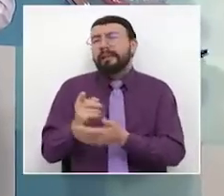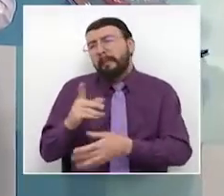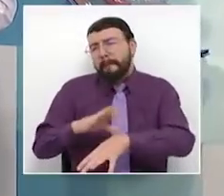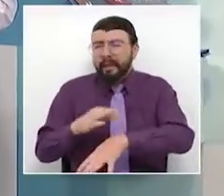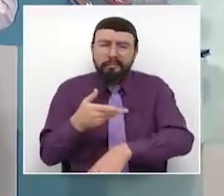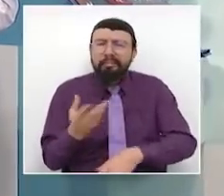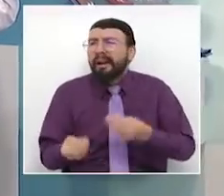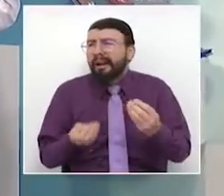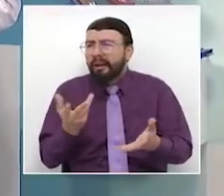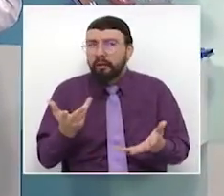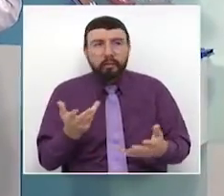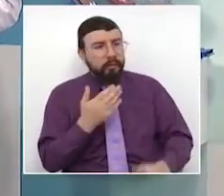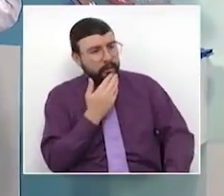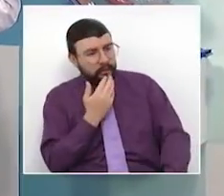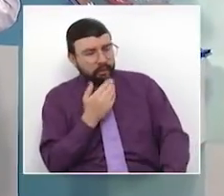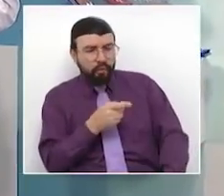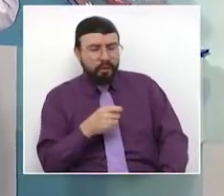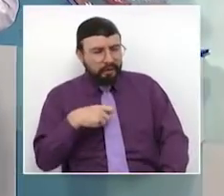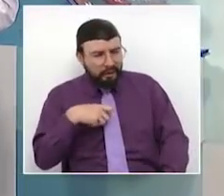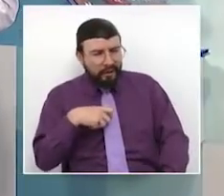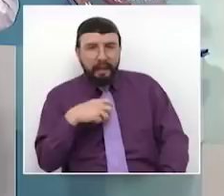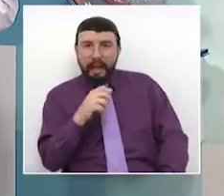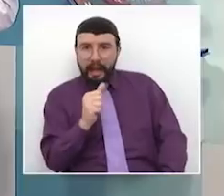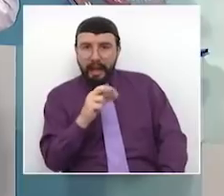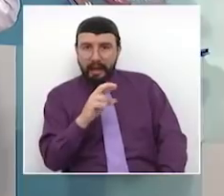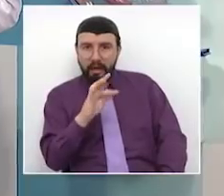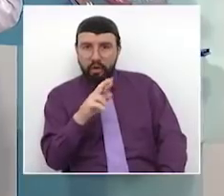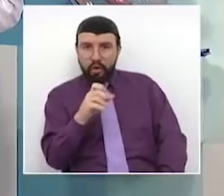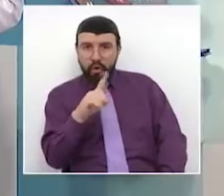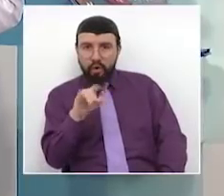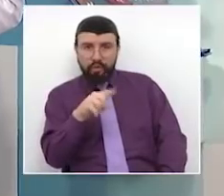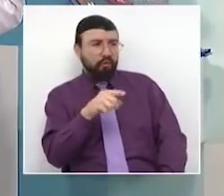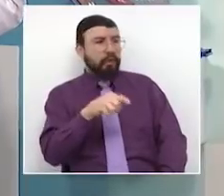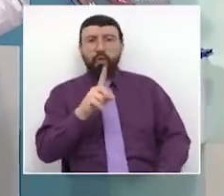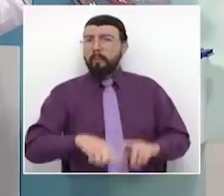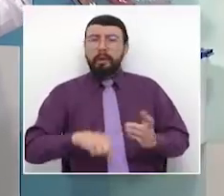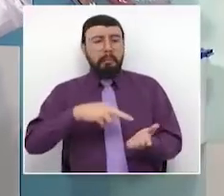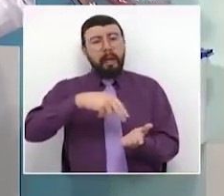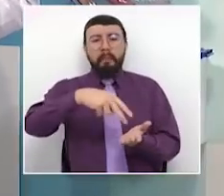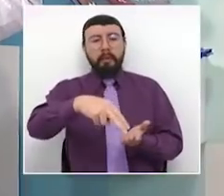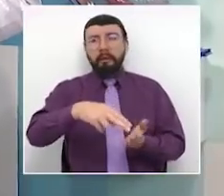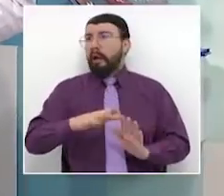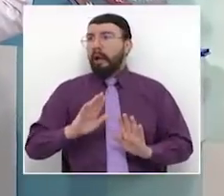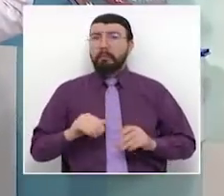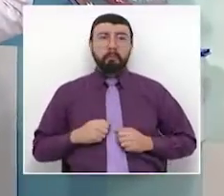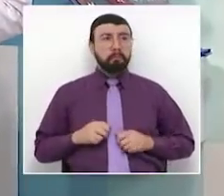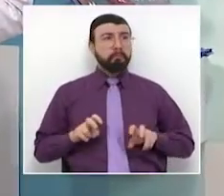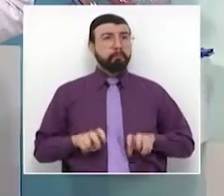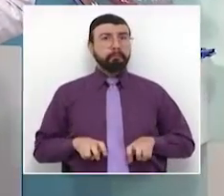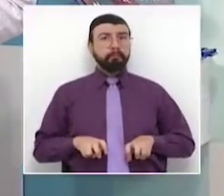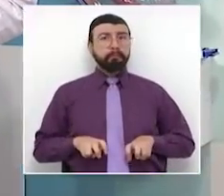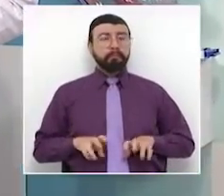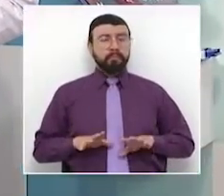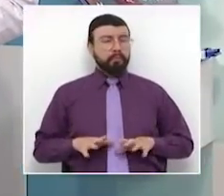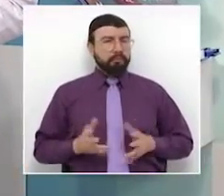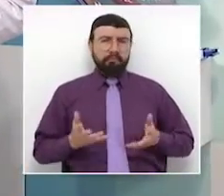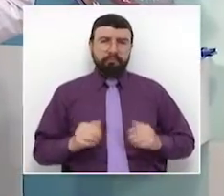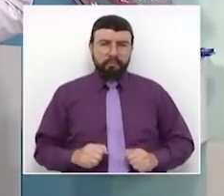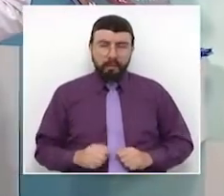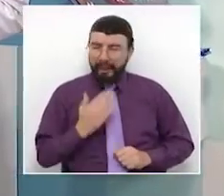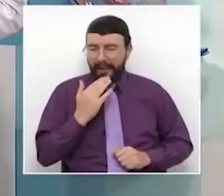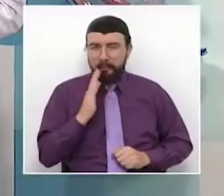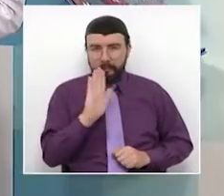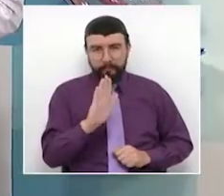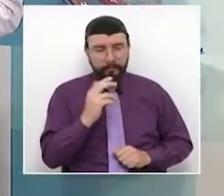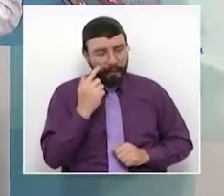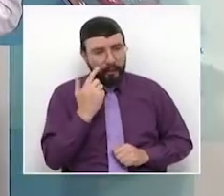dice, usted como tiene artrosis, usted no puede caminar. Entonces el paciente queda inmóvil. Entonces yo les pongo un ejemplo muy